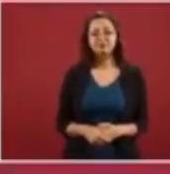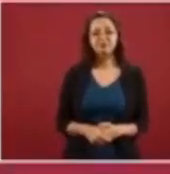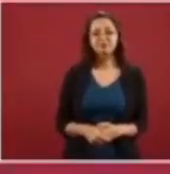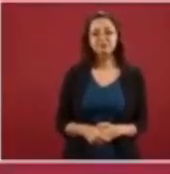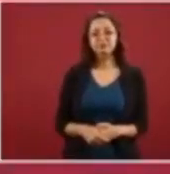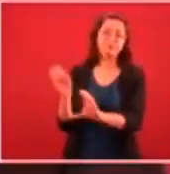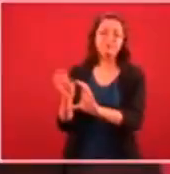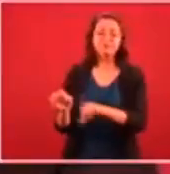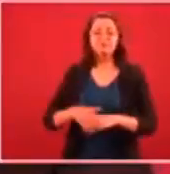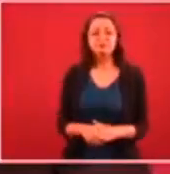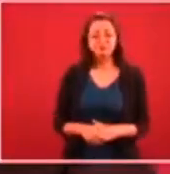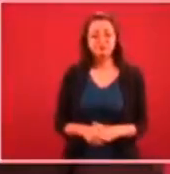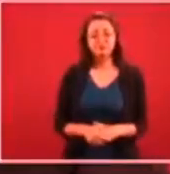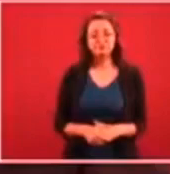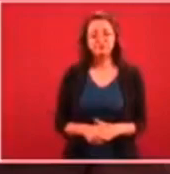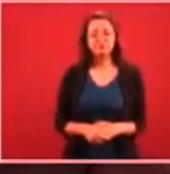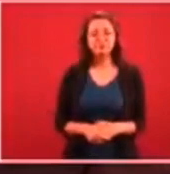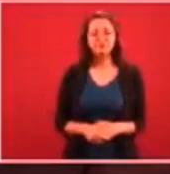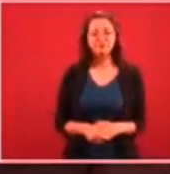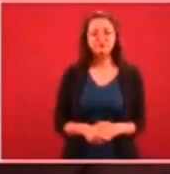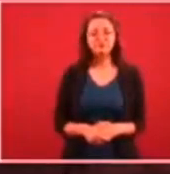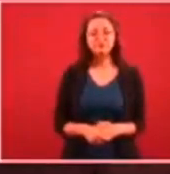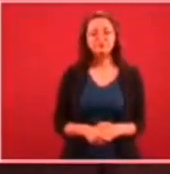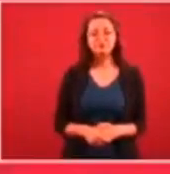desacreditar nosotros esta acción,